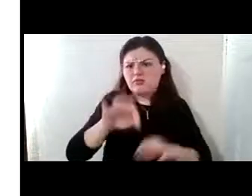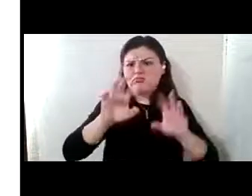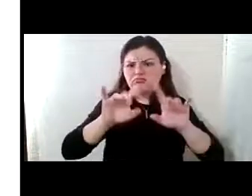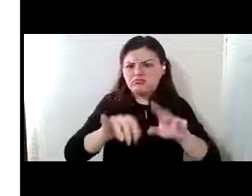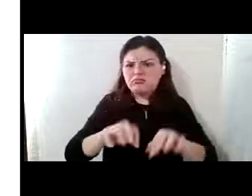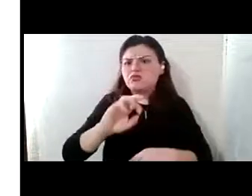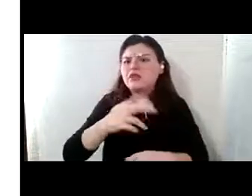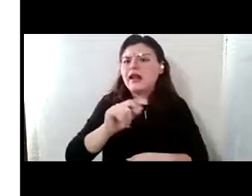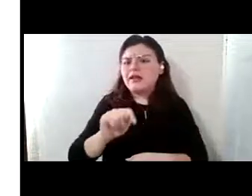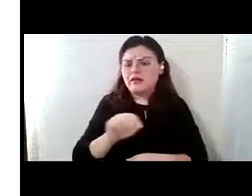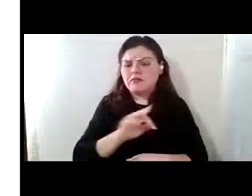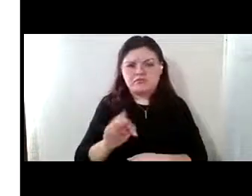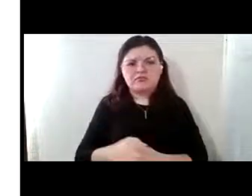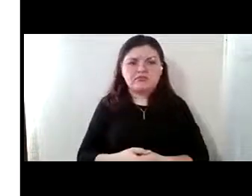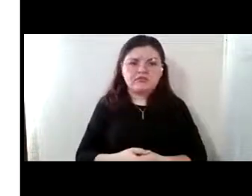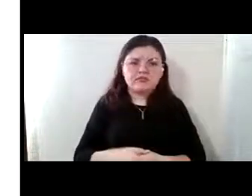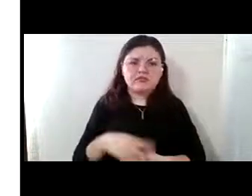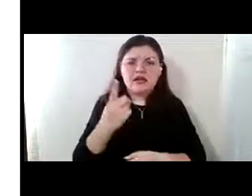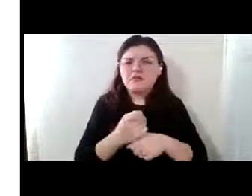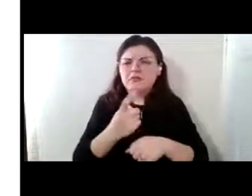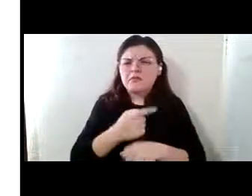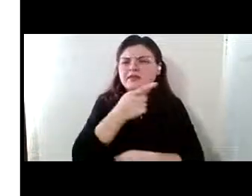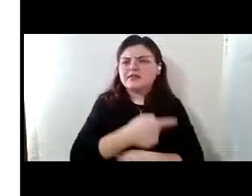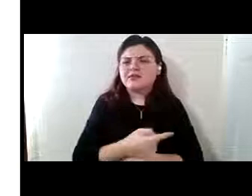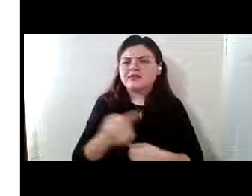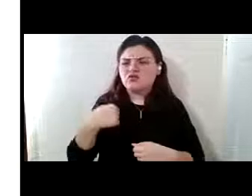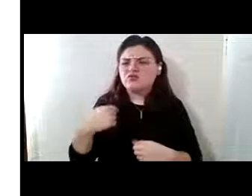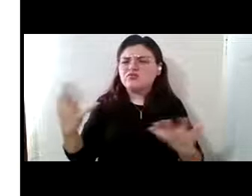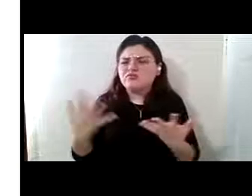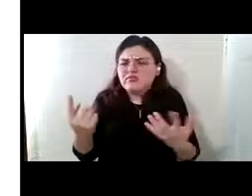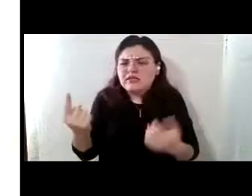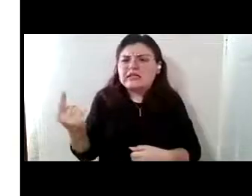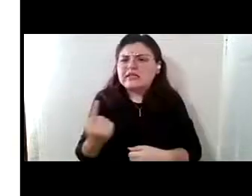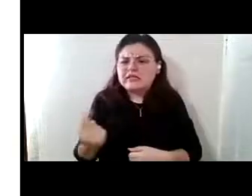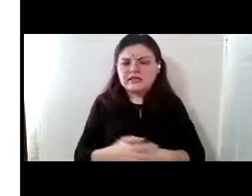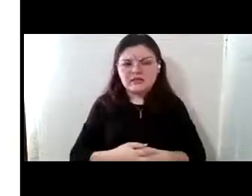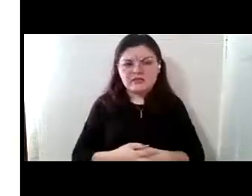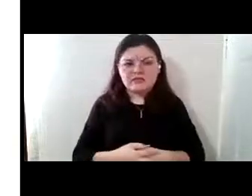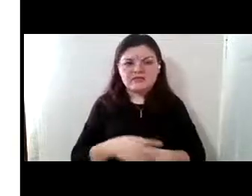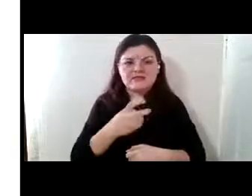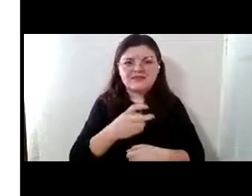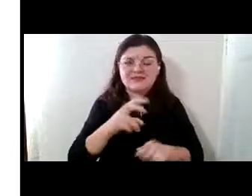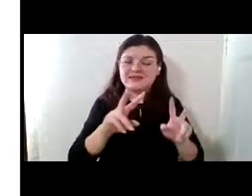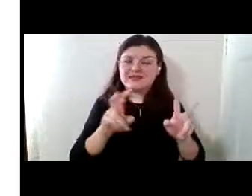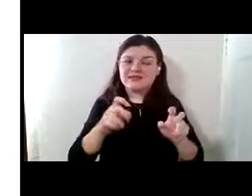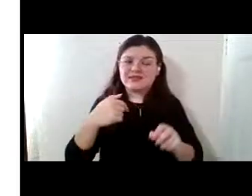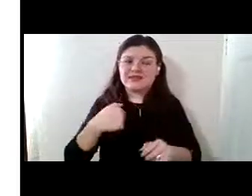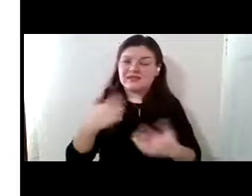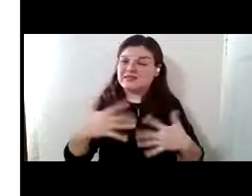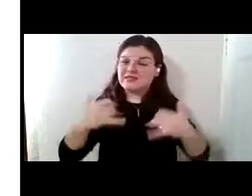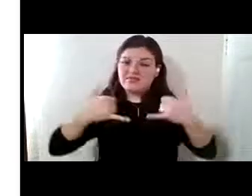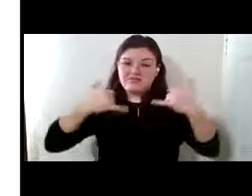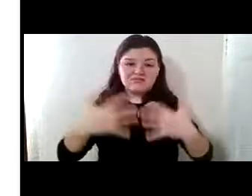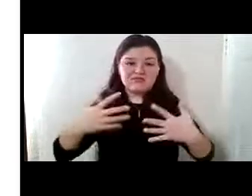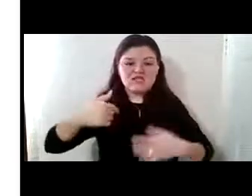hacer. Y la primera pregunta dice, ¿qué estoy haciendo? Si yo ya sé que este tema está tan fuerte, ¿qué es lo que estoy haciendo? ¿Sí? ¿Cuál